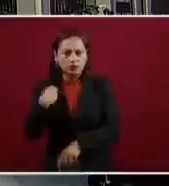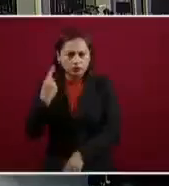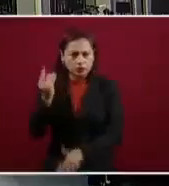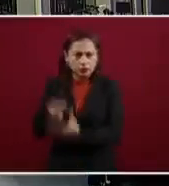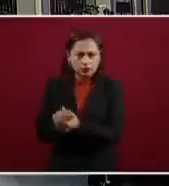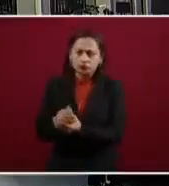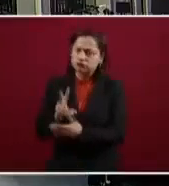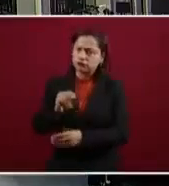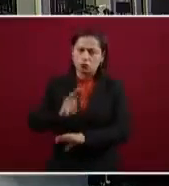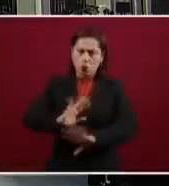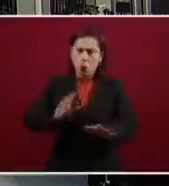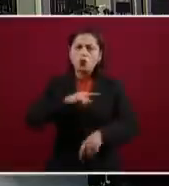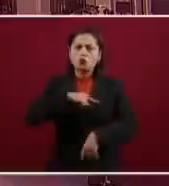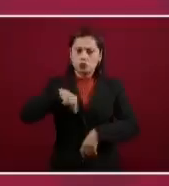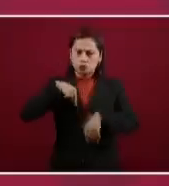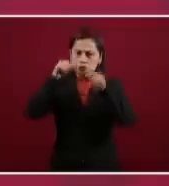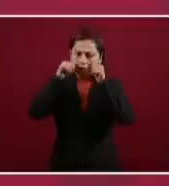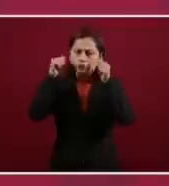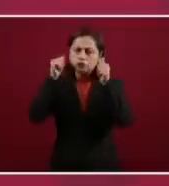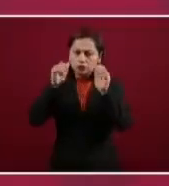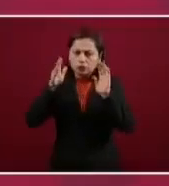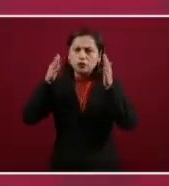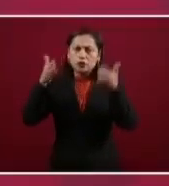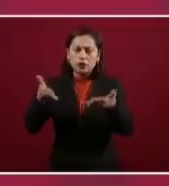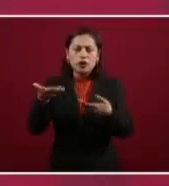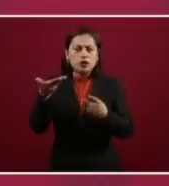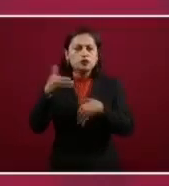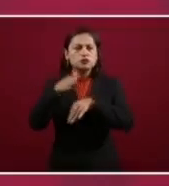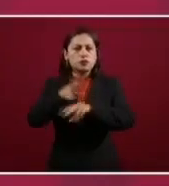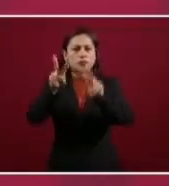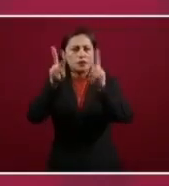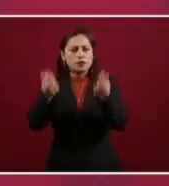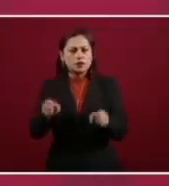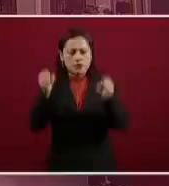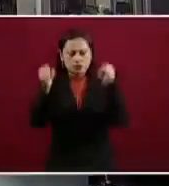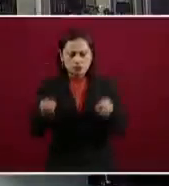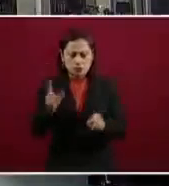que es lo más importante en la seguridad y la paz